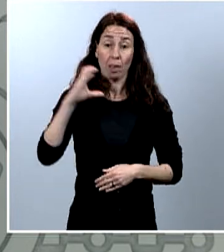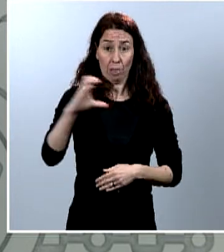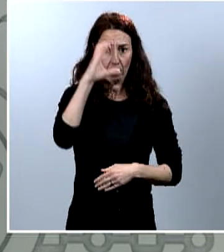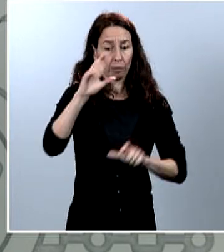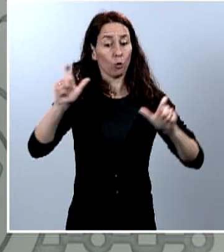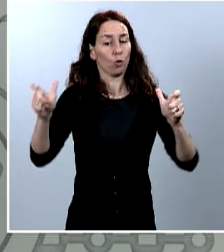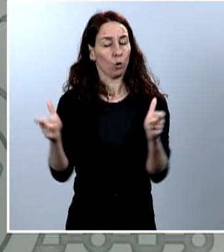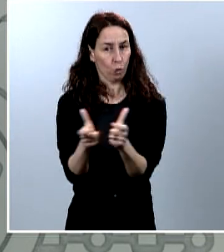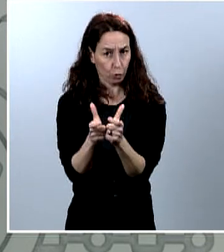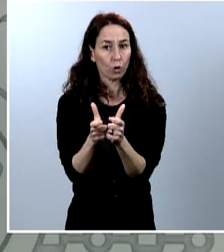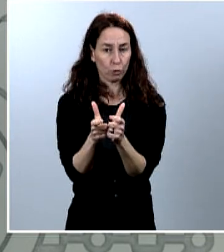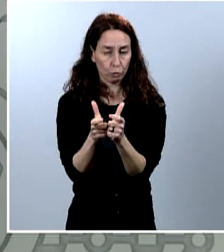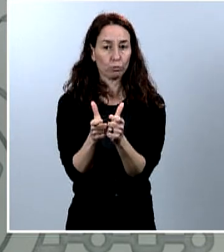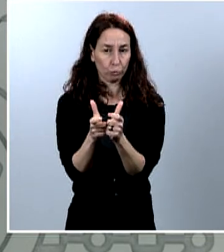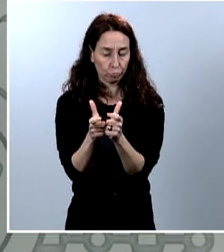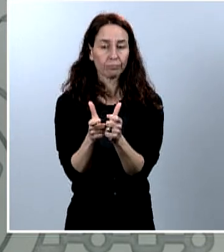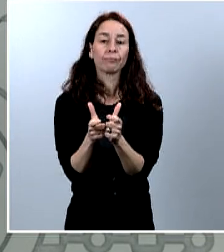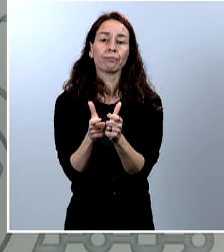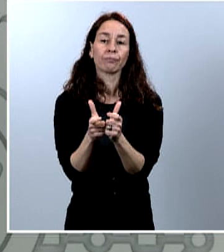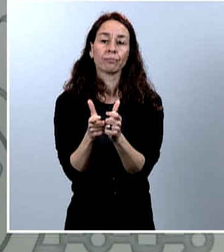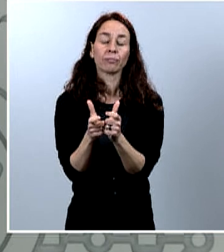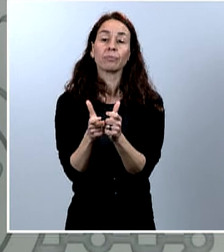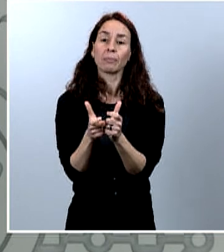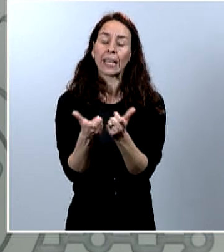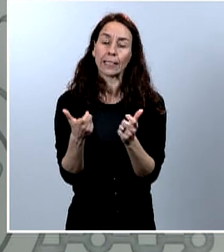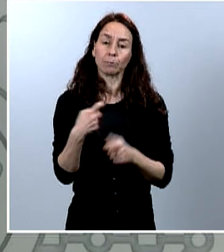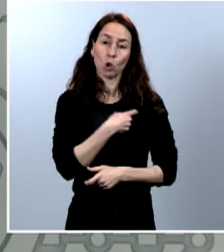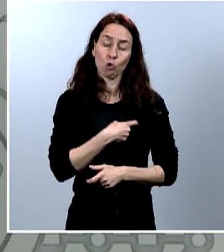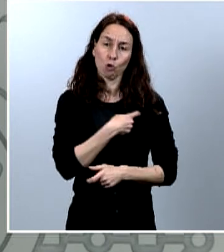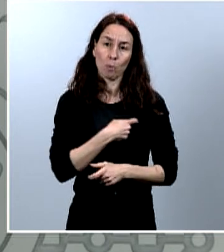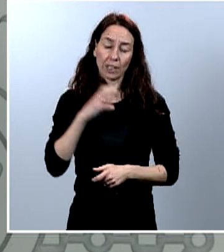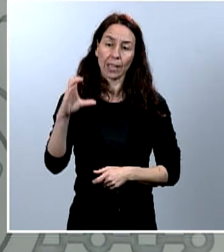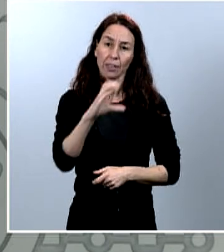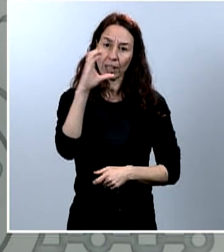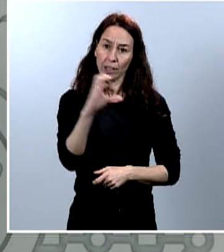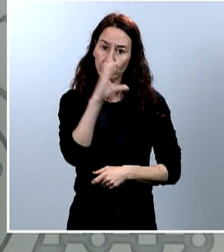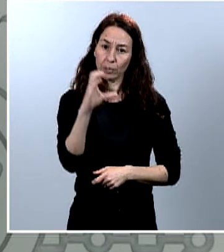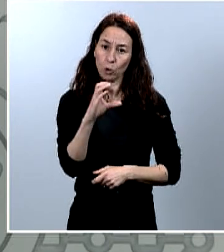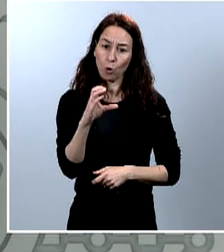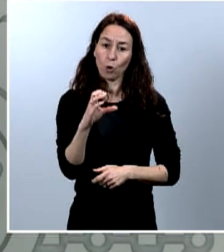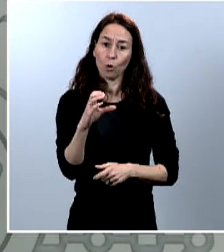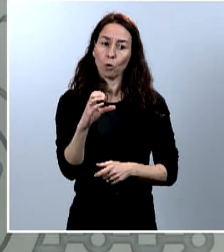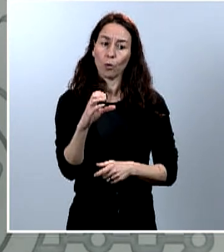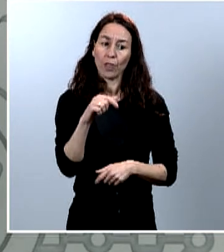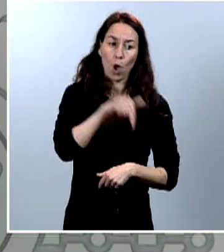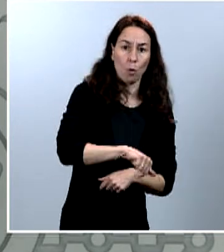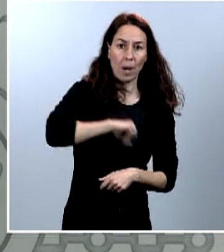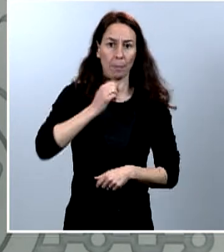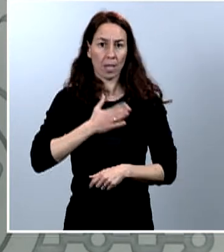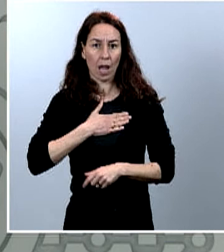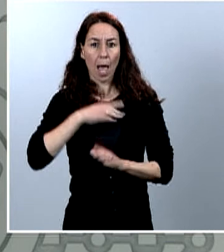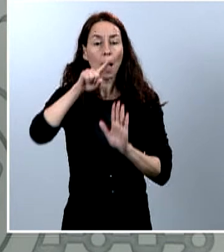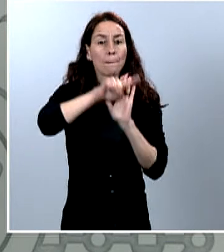y el Comité Científico está de acuerdo en que claramente las medidas no se pueden quitar de un día para otro. La situación tiene